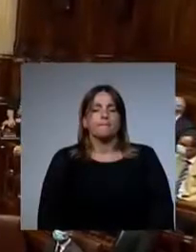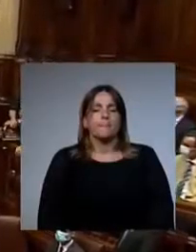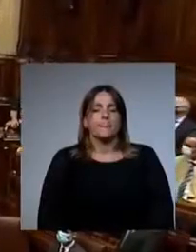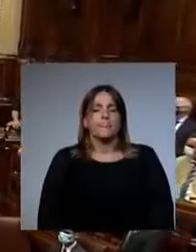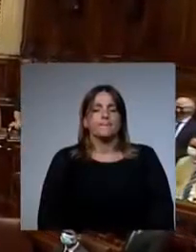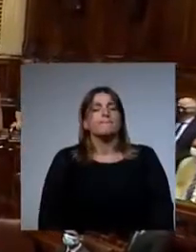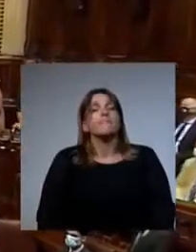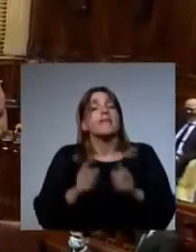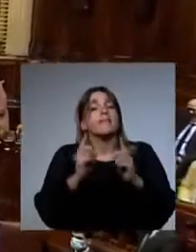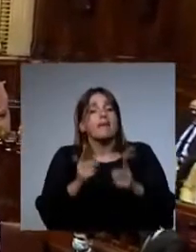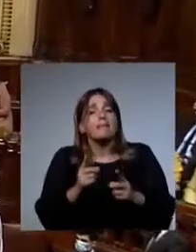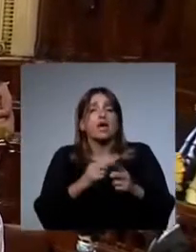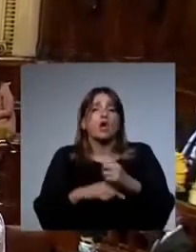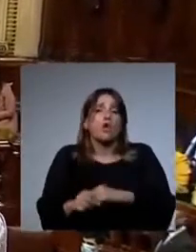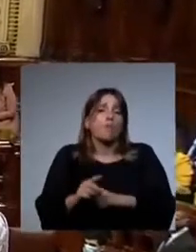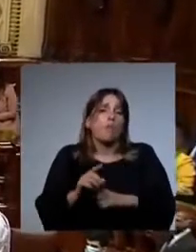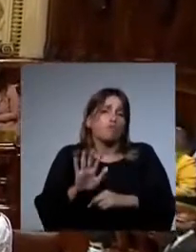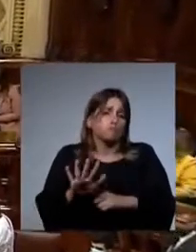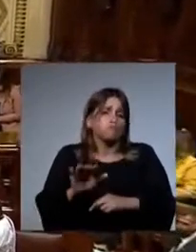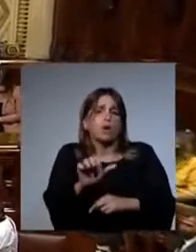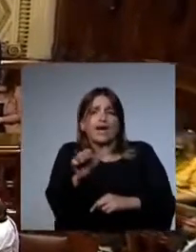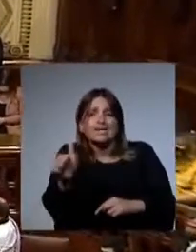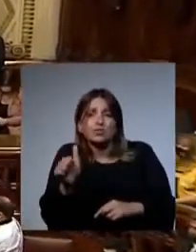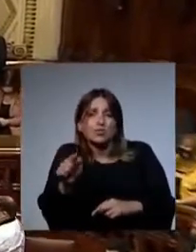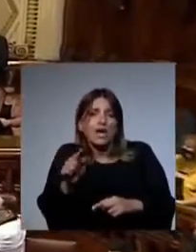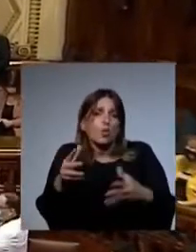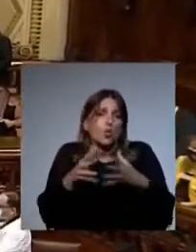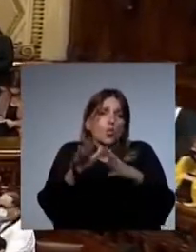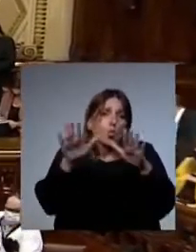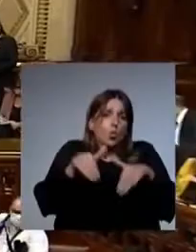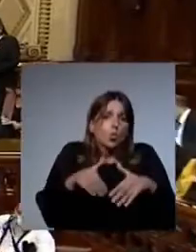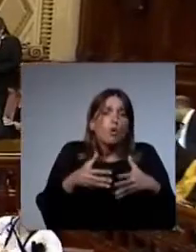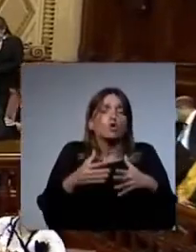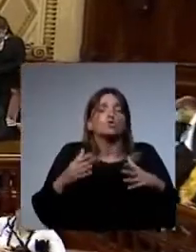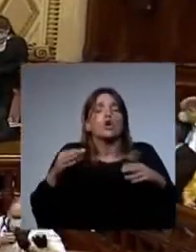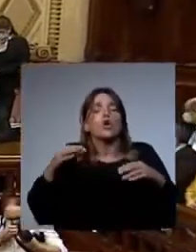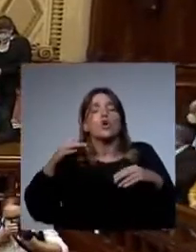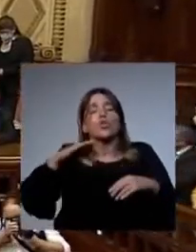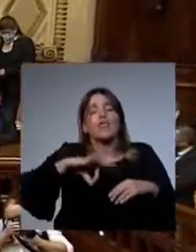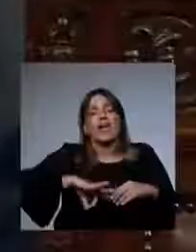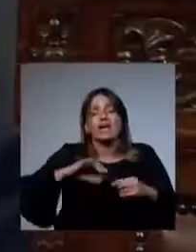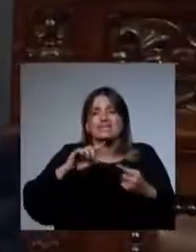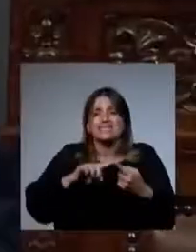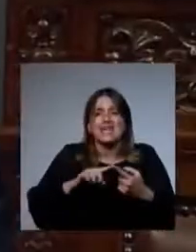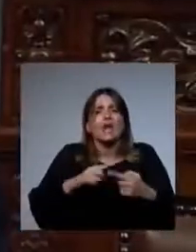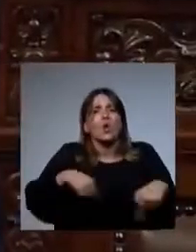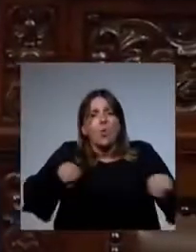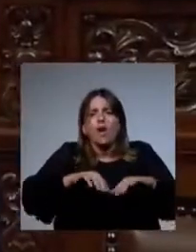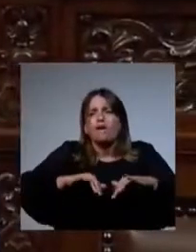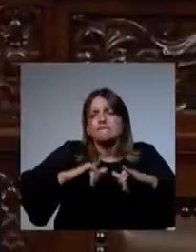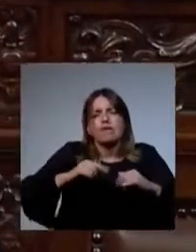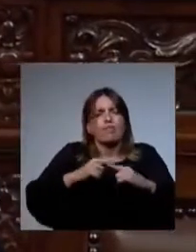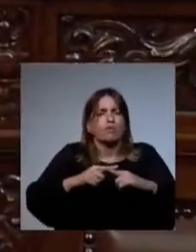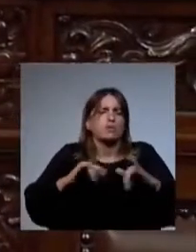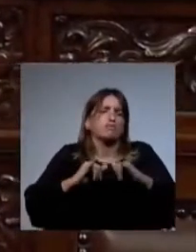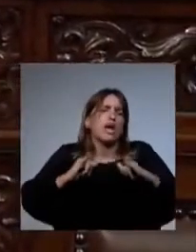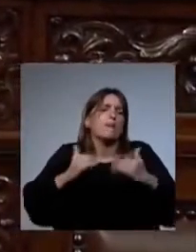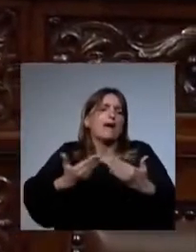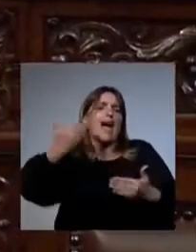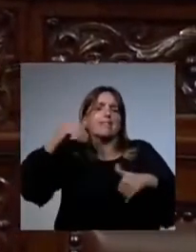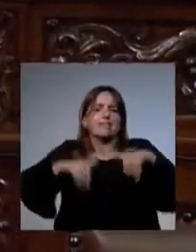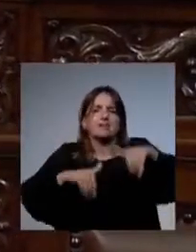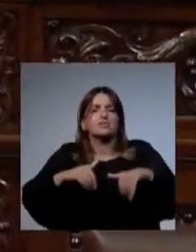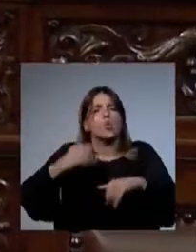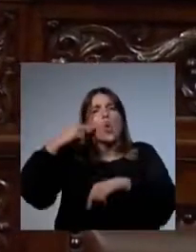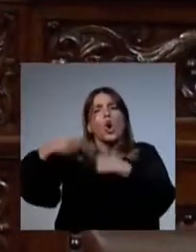Como resultado del proceso de la convocatoria de los grupos de consejo de salario, ¿cuánto discutimos en la campaña electoral de